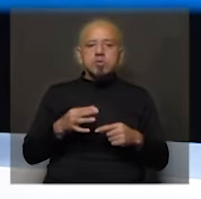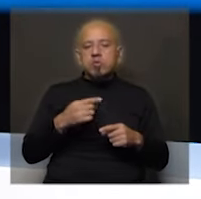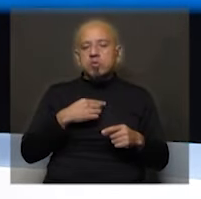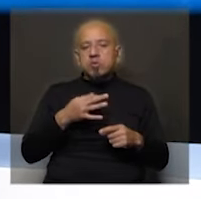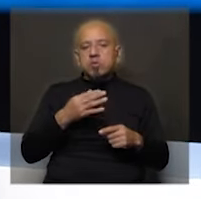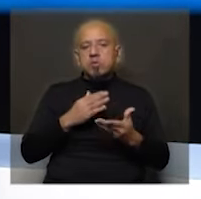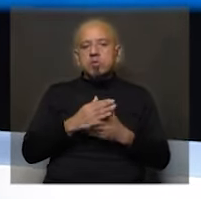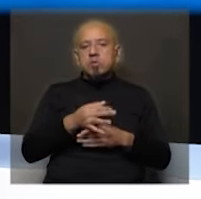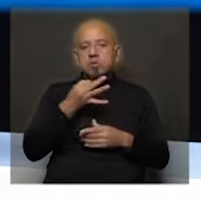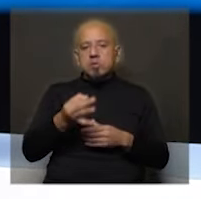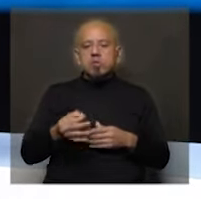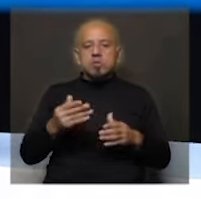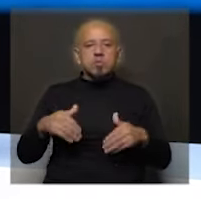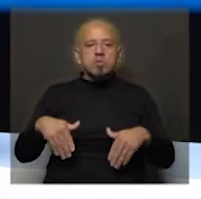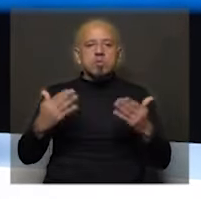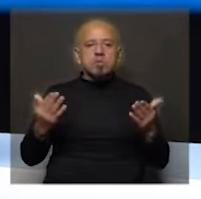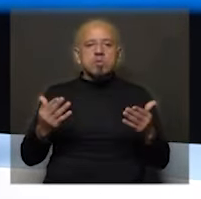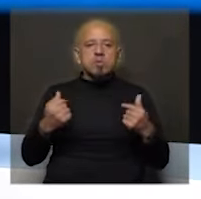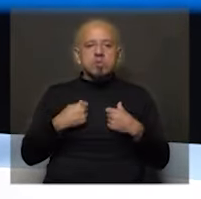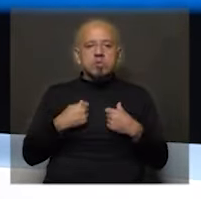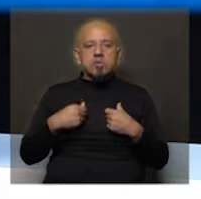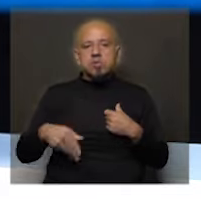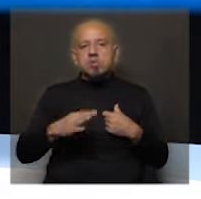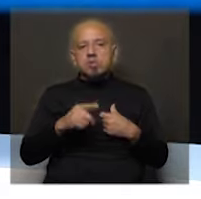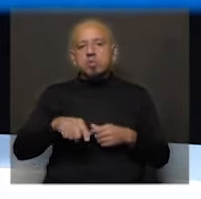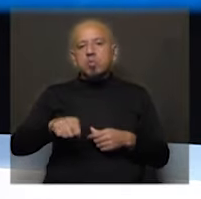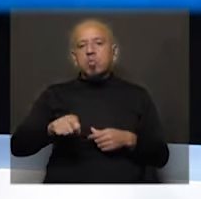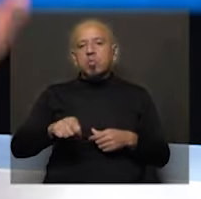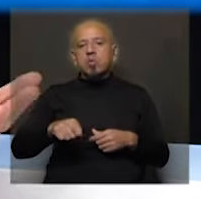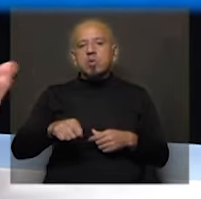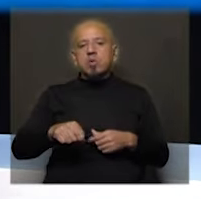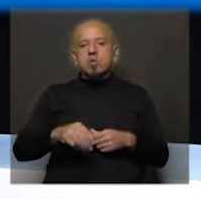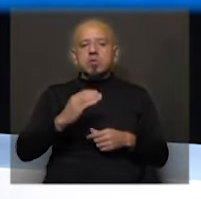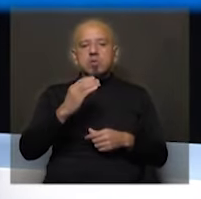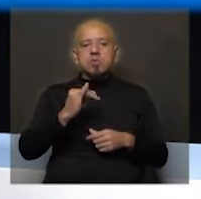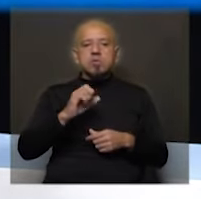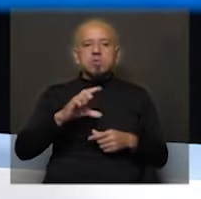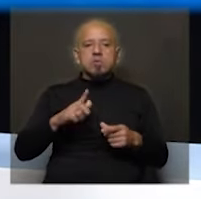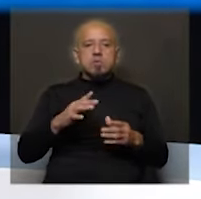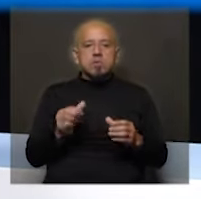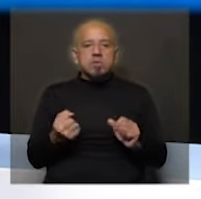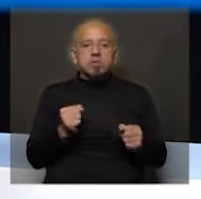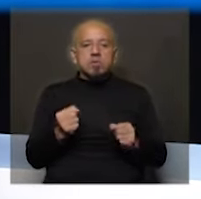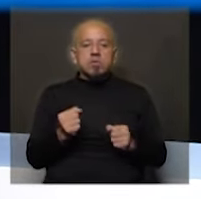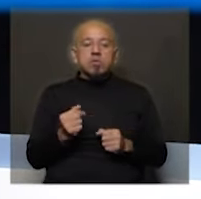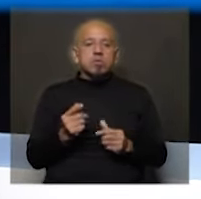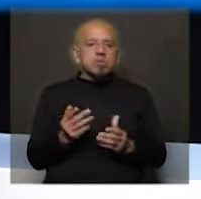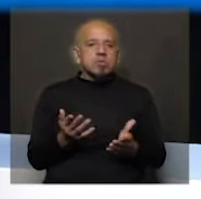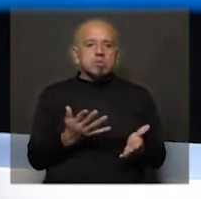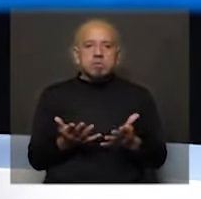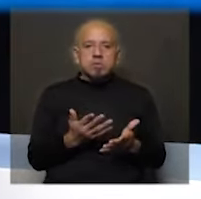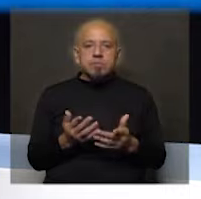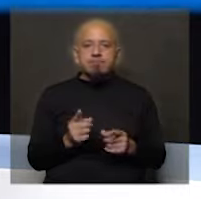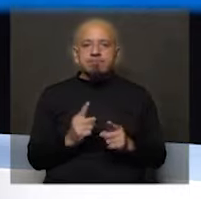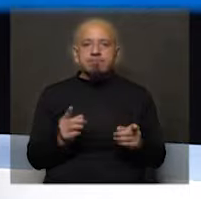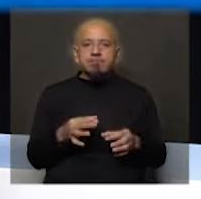reflexión cualquiera de nosotros que nos toca ir a un juzgado por un aspecto civil nos ponemos nerviosos no y nos resulta incómodo a